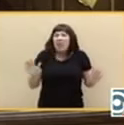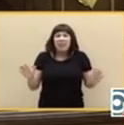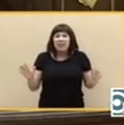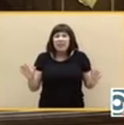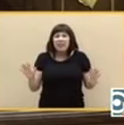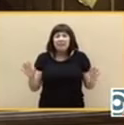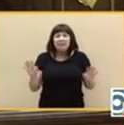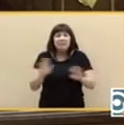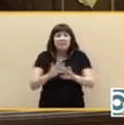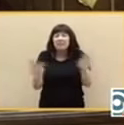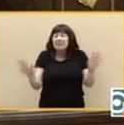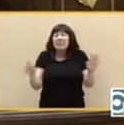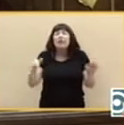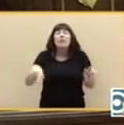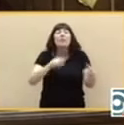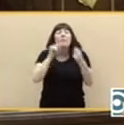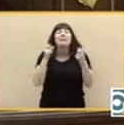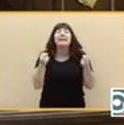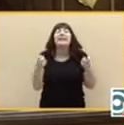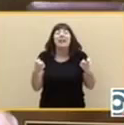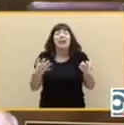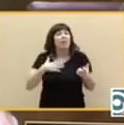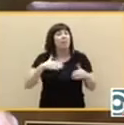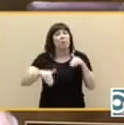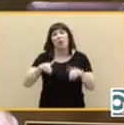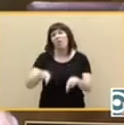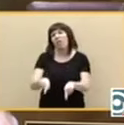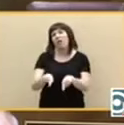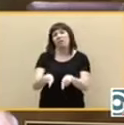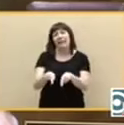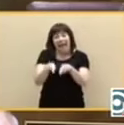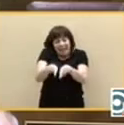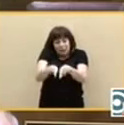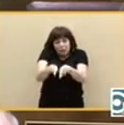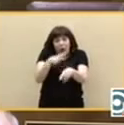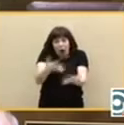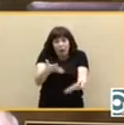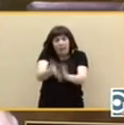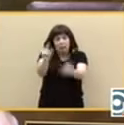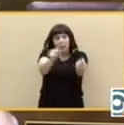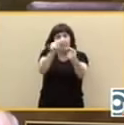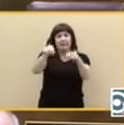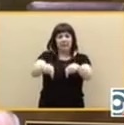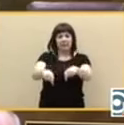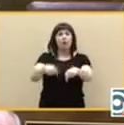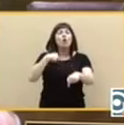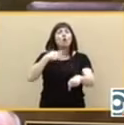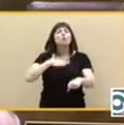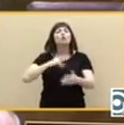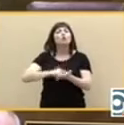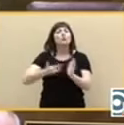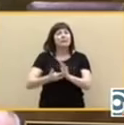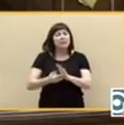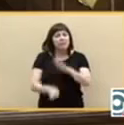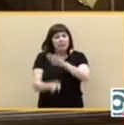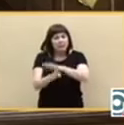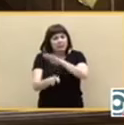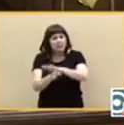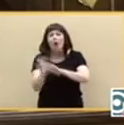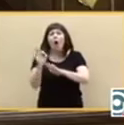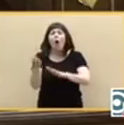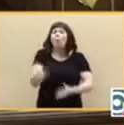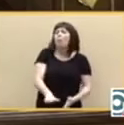democracia. Nuestra democracia. La vigencia de nuestra democracia. Esa es la conclusión de todo el debate que vamos a